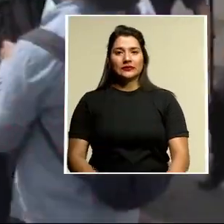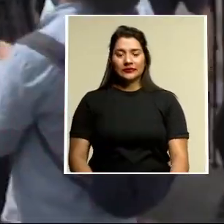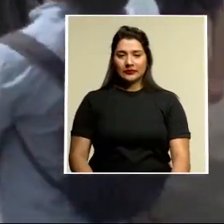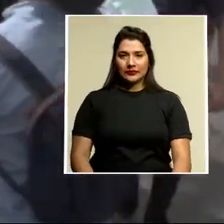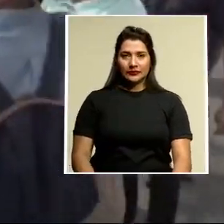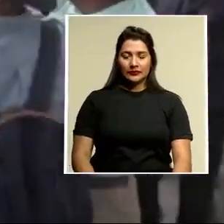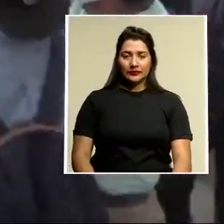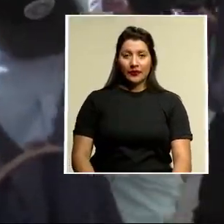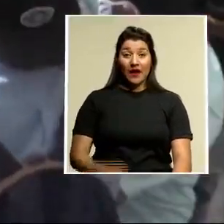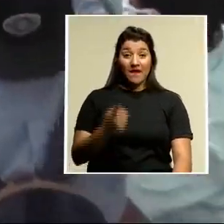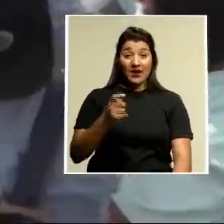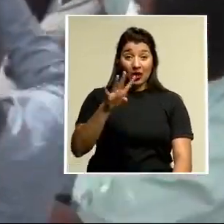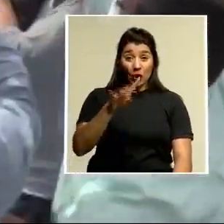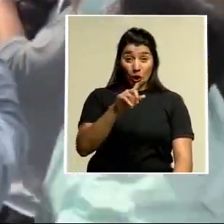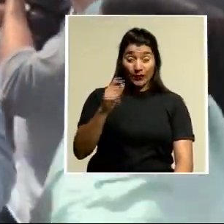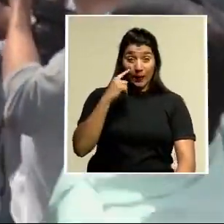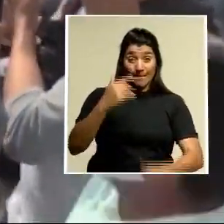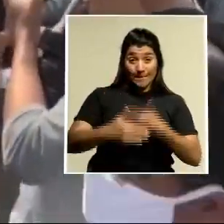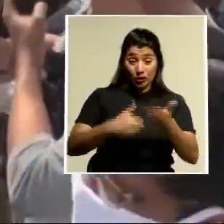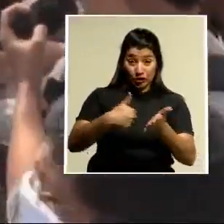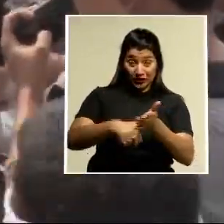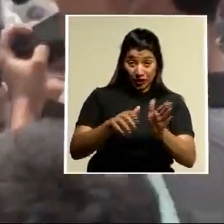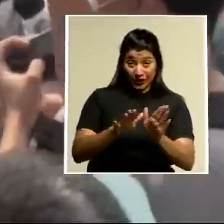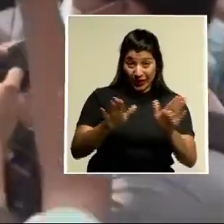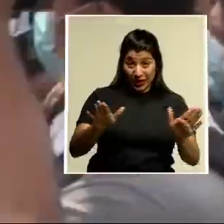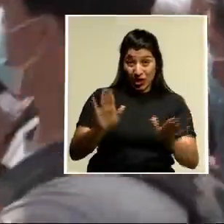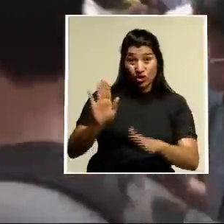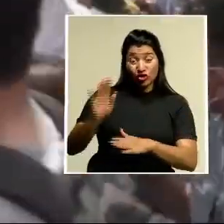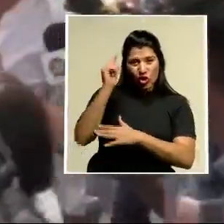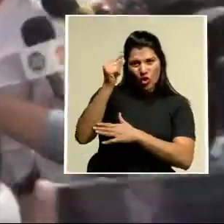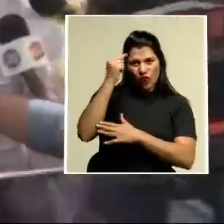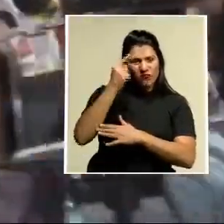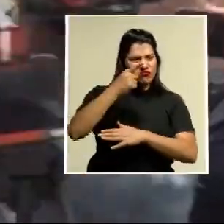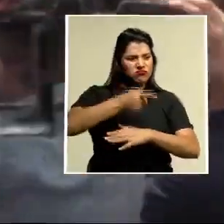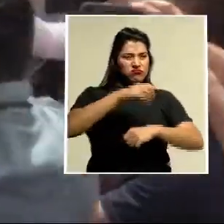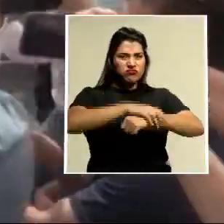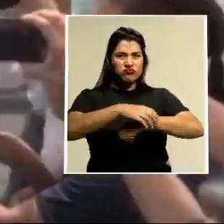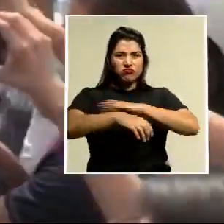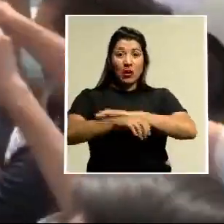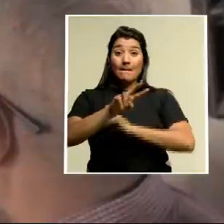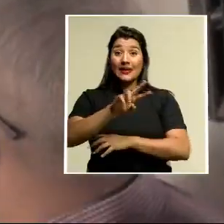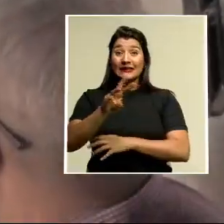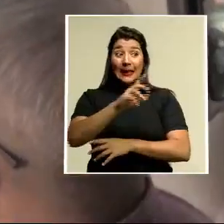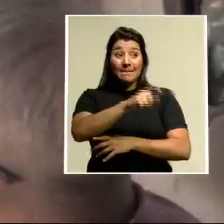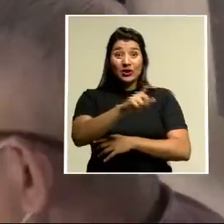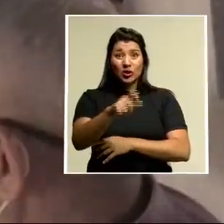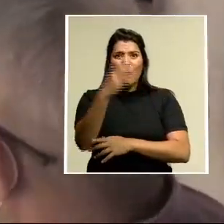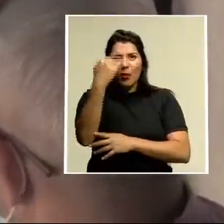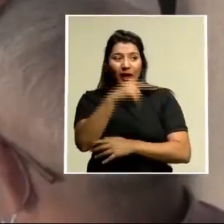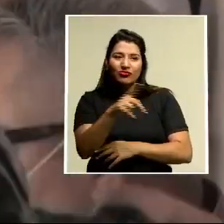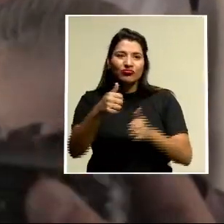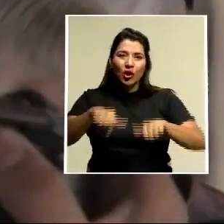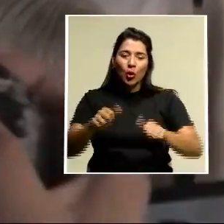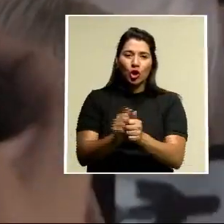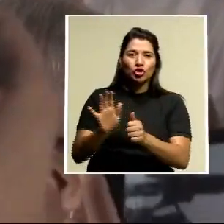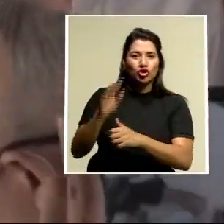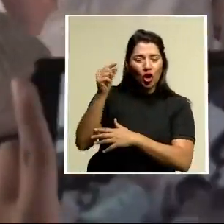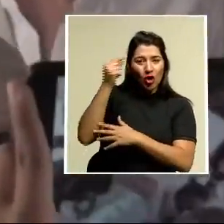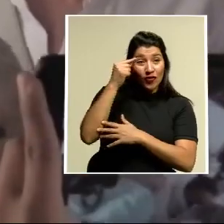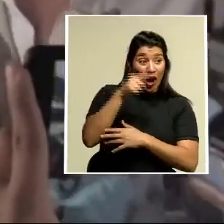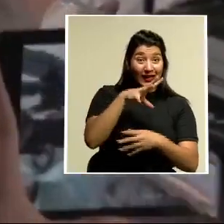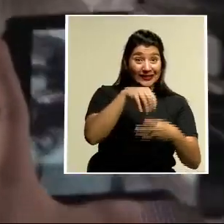Soy América Ortega Murillo se exilió en Costa Rica tras acusar de violación a su padre adoptivo Daniel Ortega en